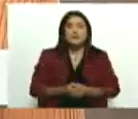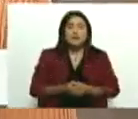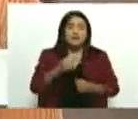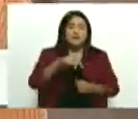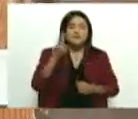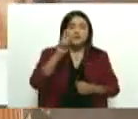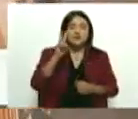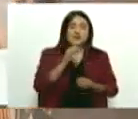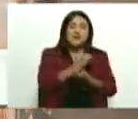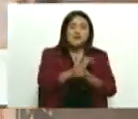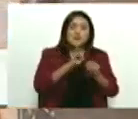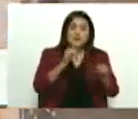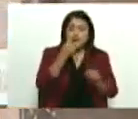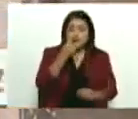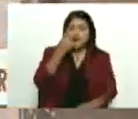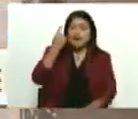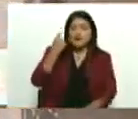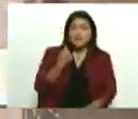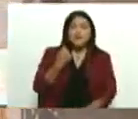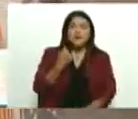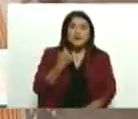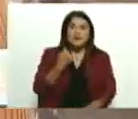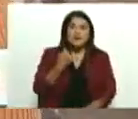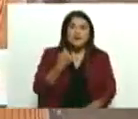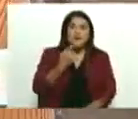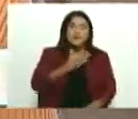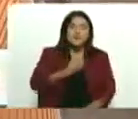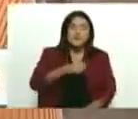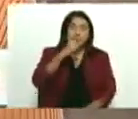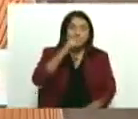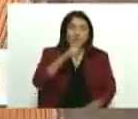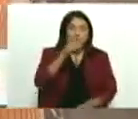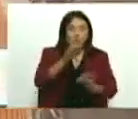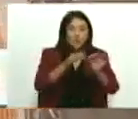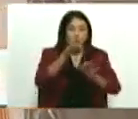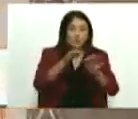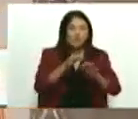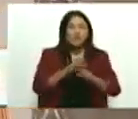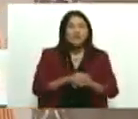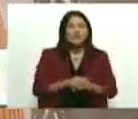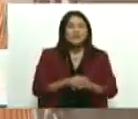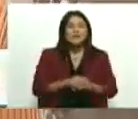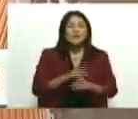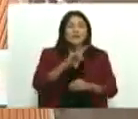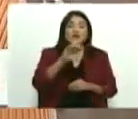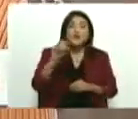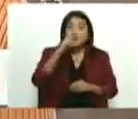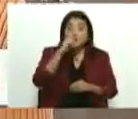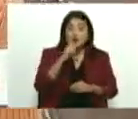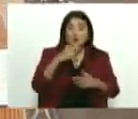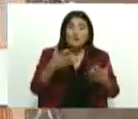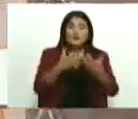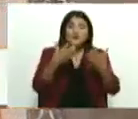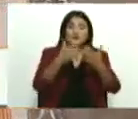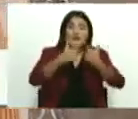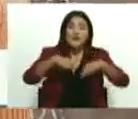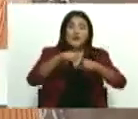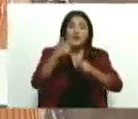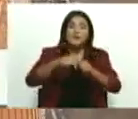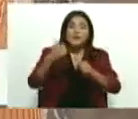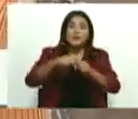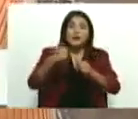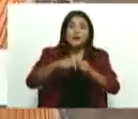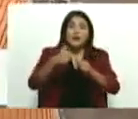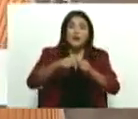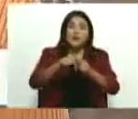nacional, ayer junto al presidente Nicolás Maduro, Venezuela conmemoró el bicentenario de una batalla naval que cerró